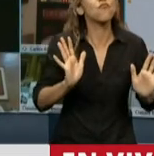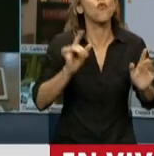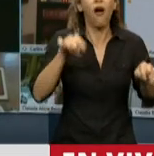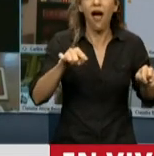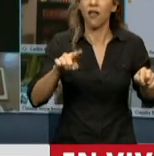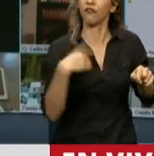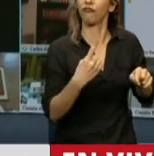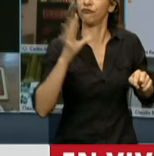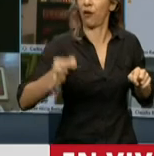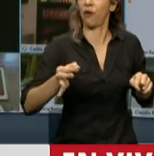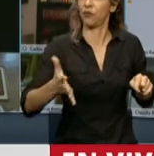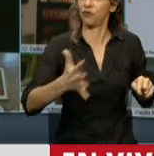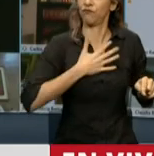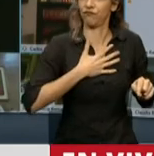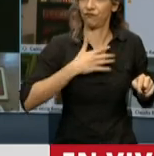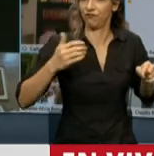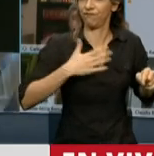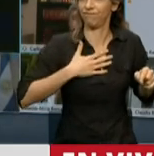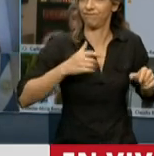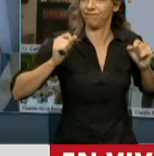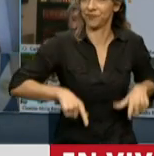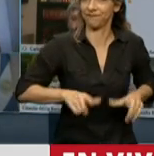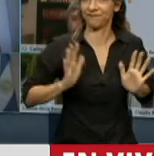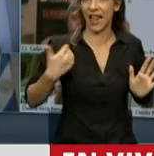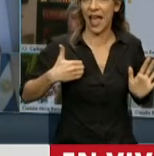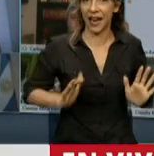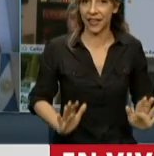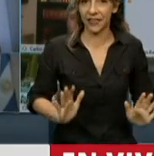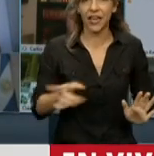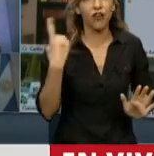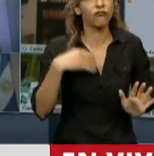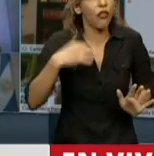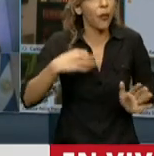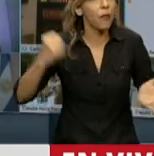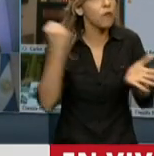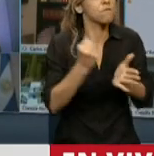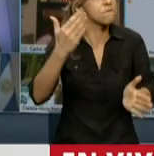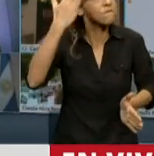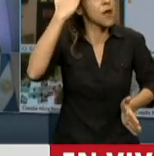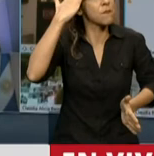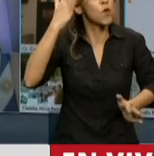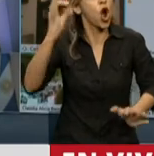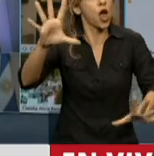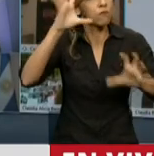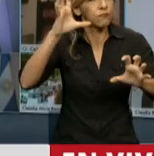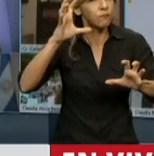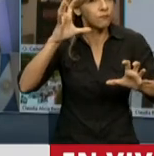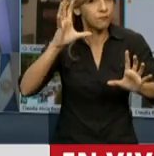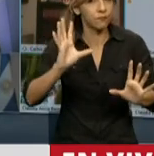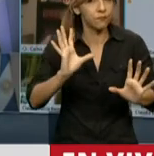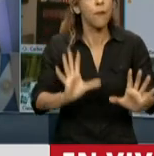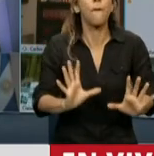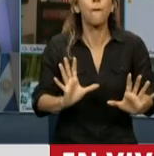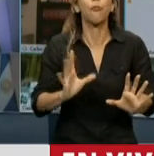soberanía, pero son esos puntos los que nos deben quedar grabados a fuego en nuestra memoria como la tarea pendiente